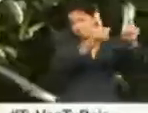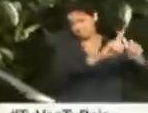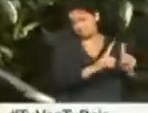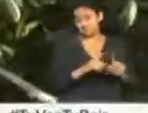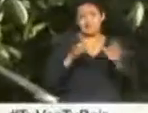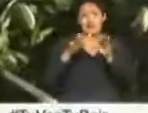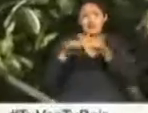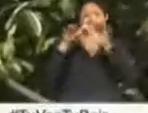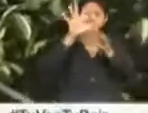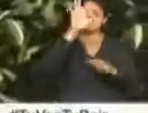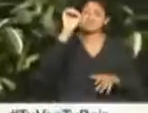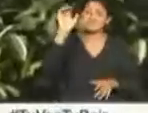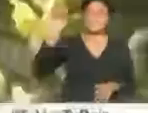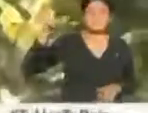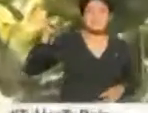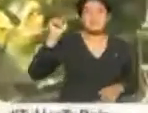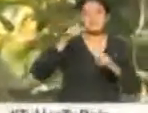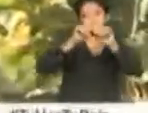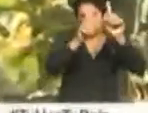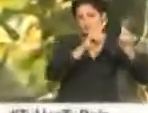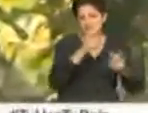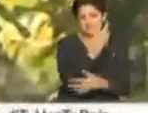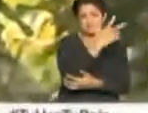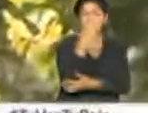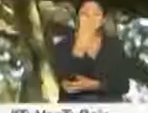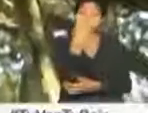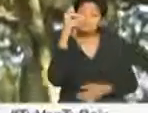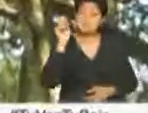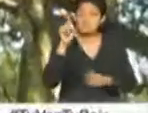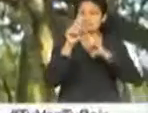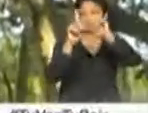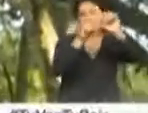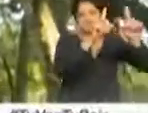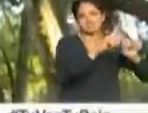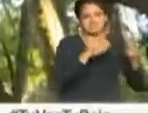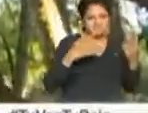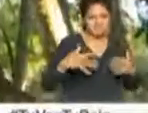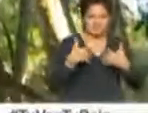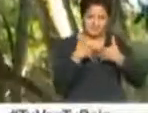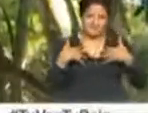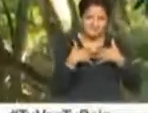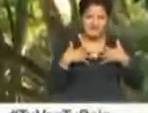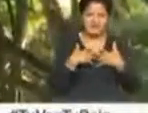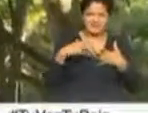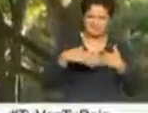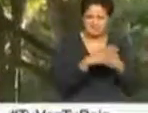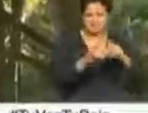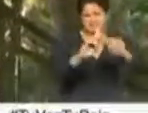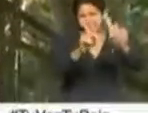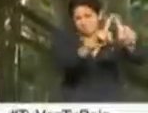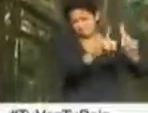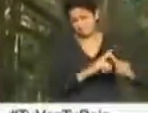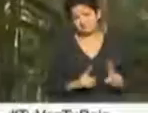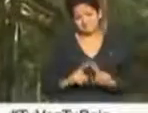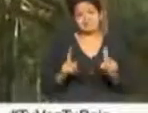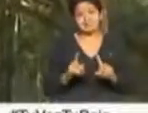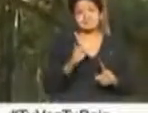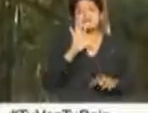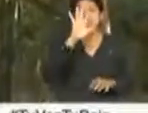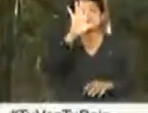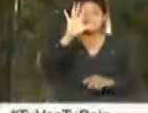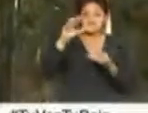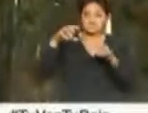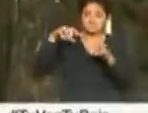aves, 12.000 especies de plantas y gran variedad de reptiles y mamíferos. 5 comunidades étnicas habitan